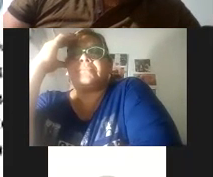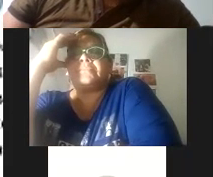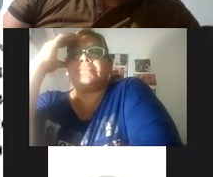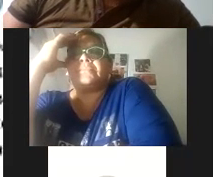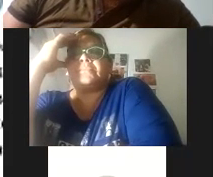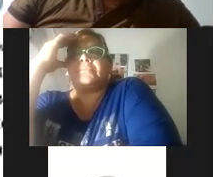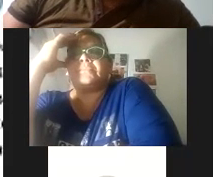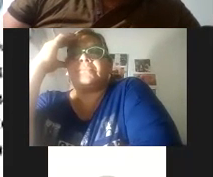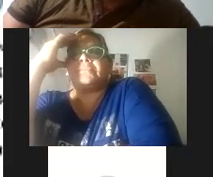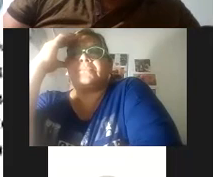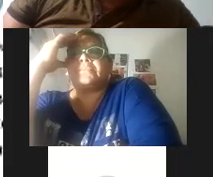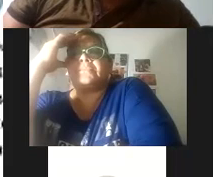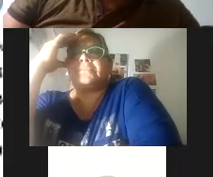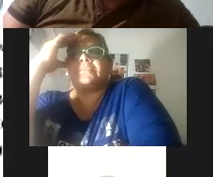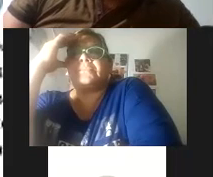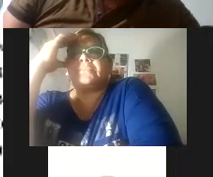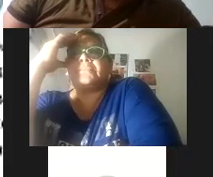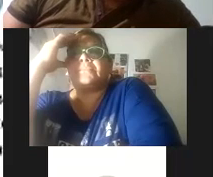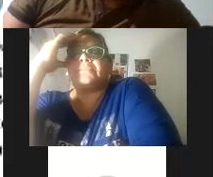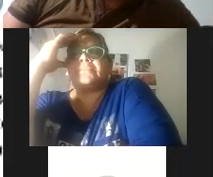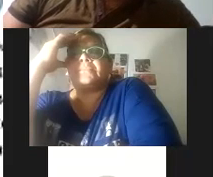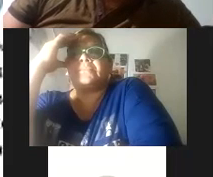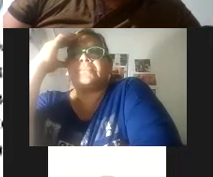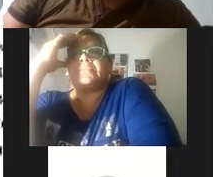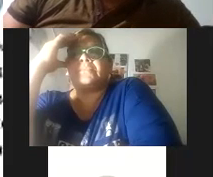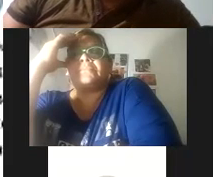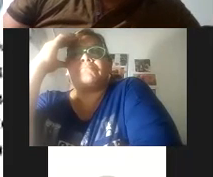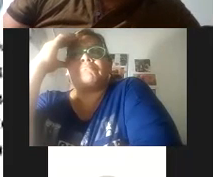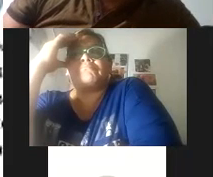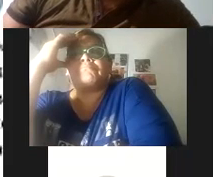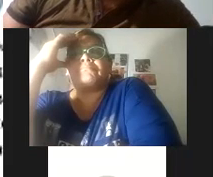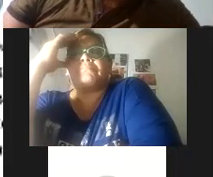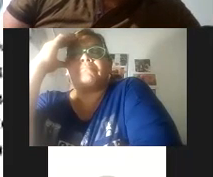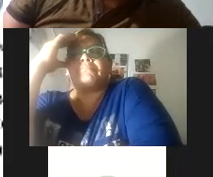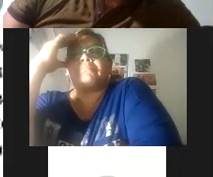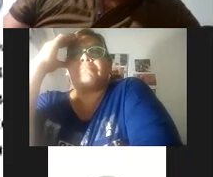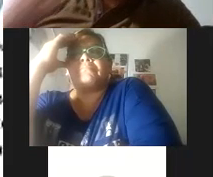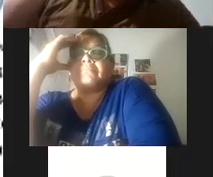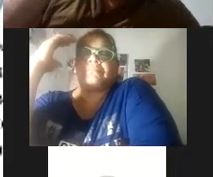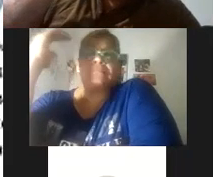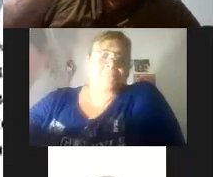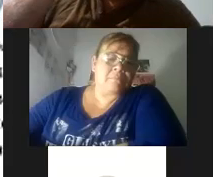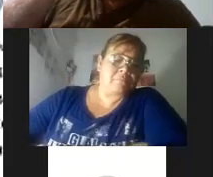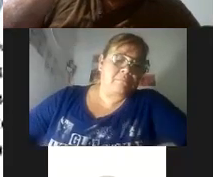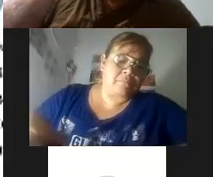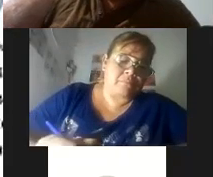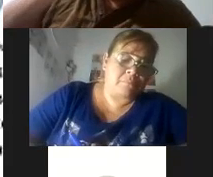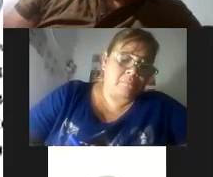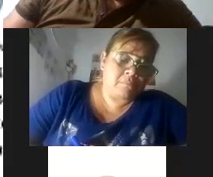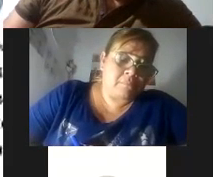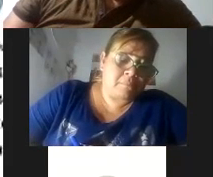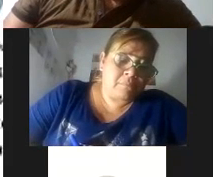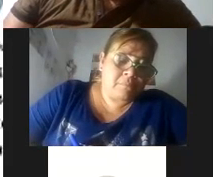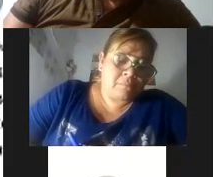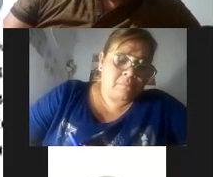Que tiene también células progenitoras destinadas a formar hueso, y osteoblastos.